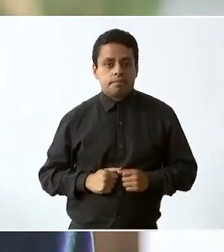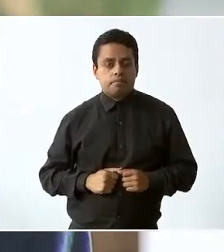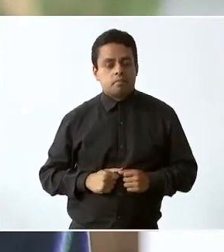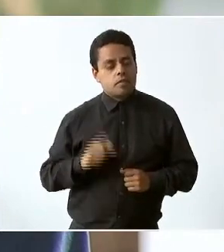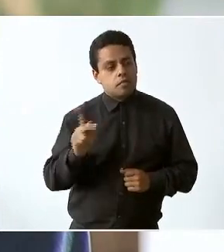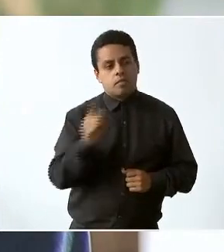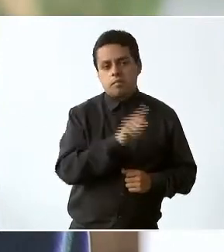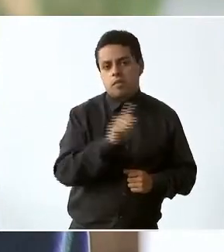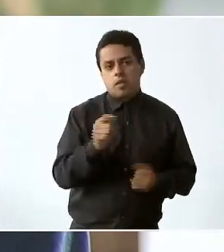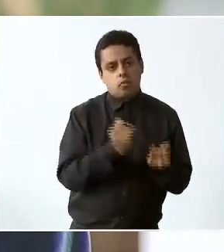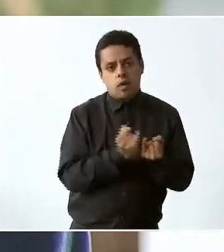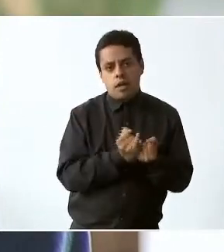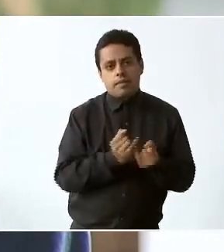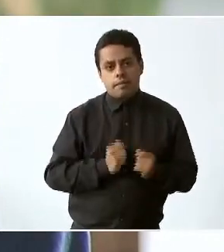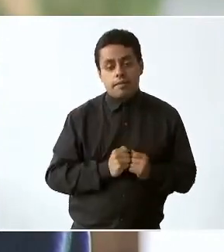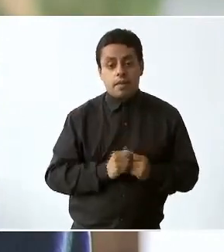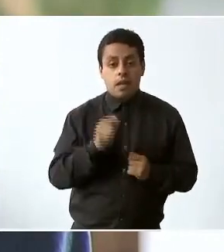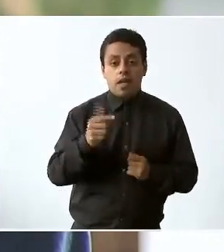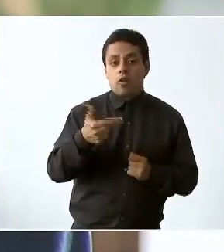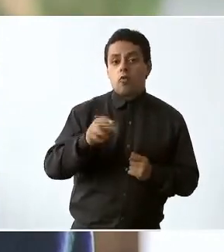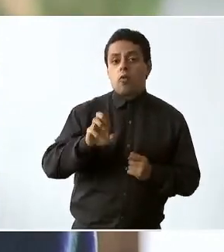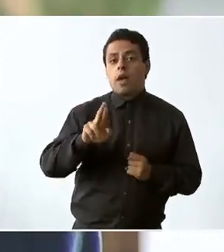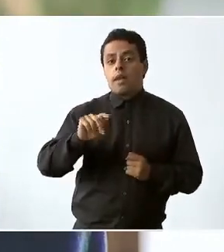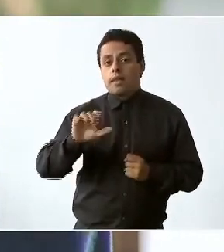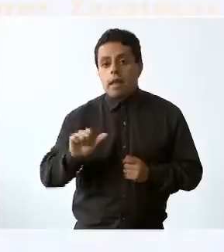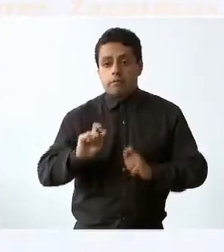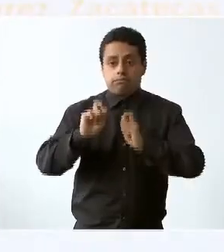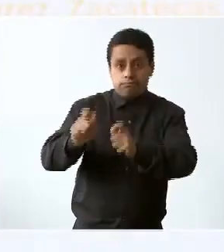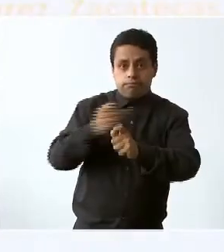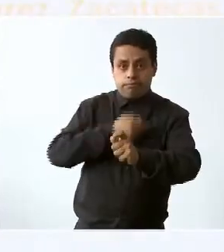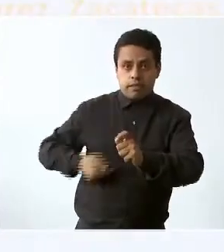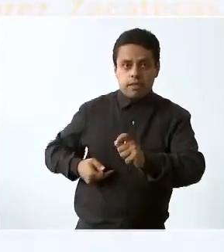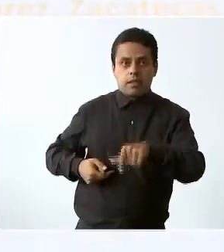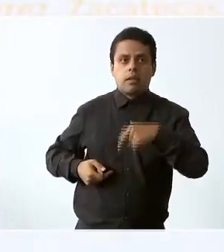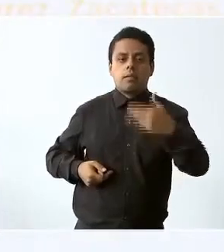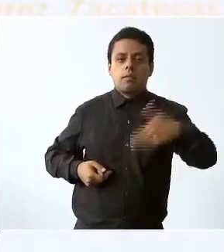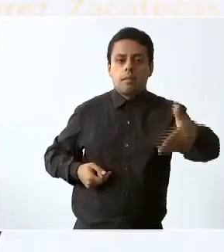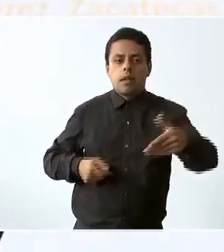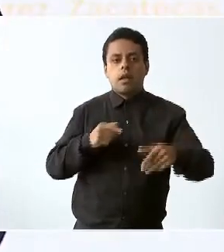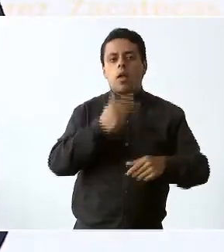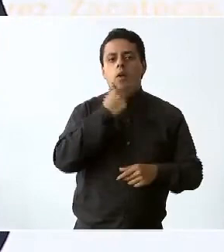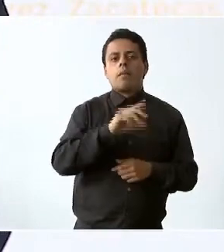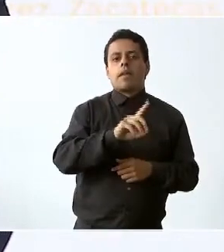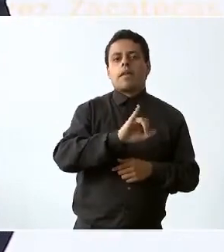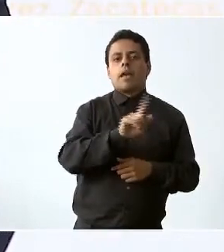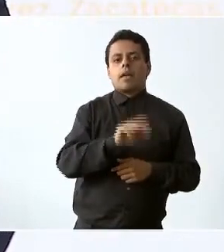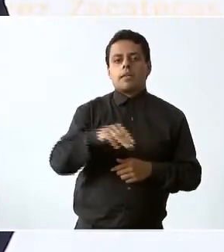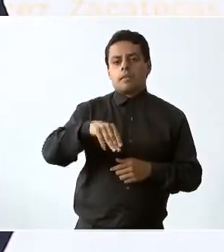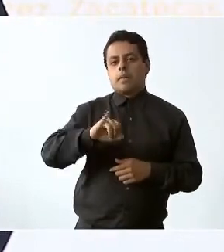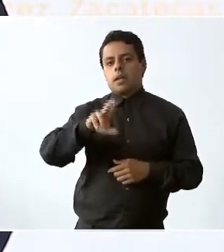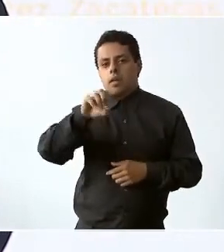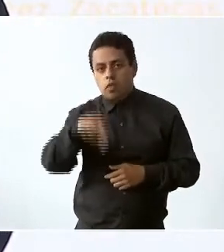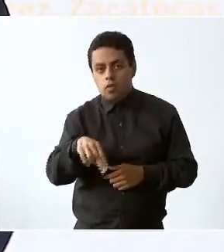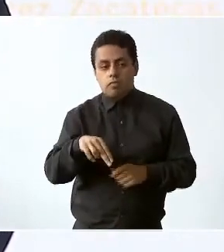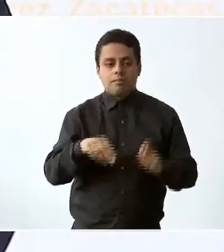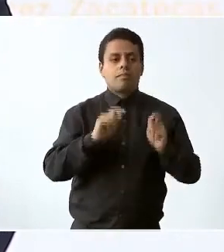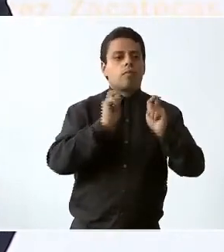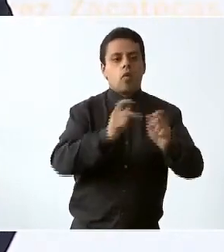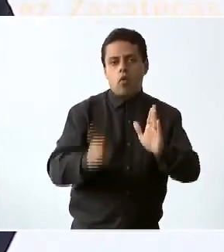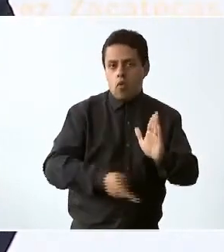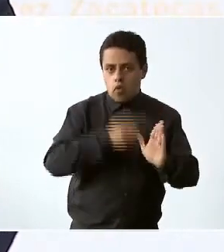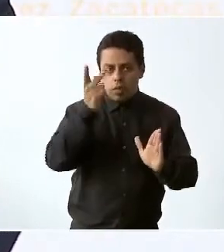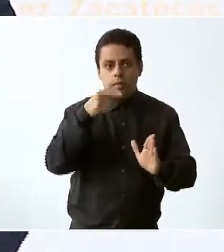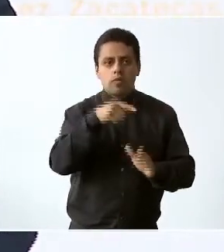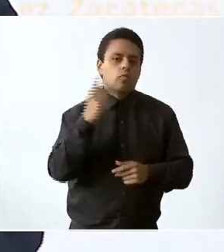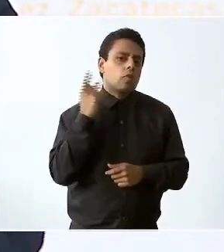Implantado el huertismo, Díaz Mirón regresa a la escena política nacional y,